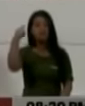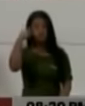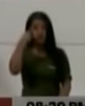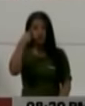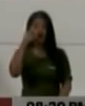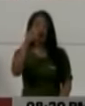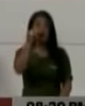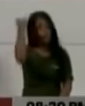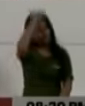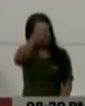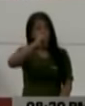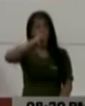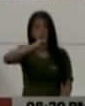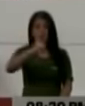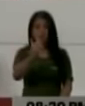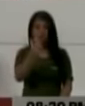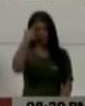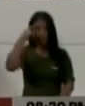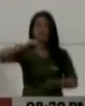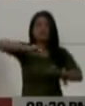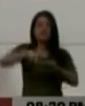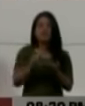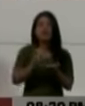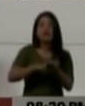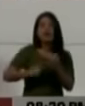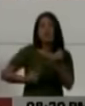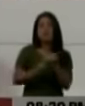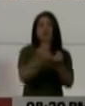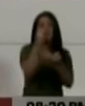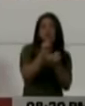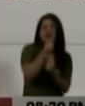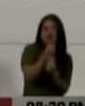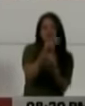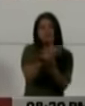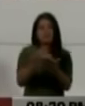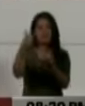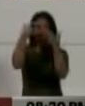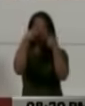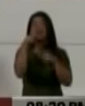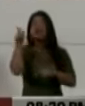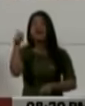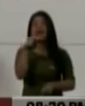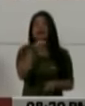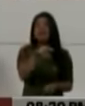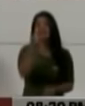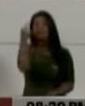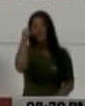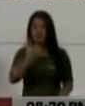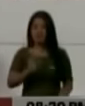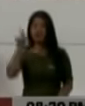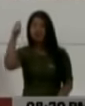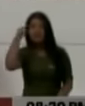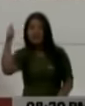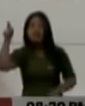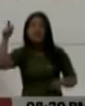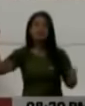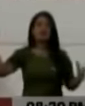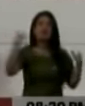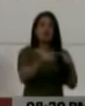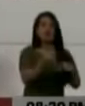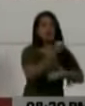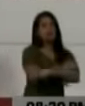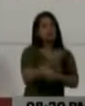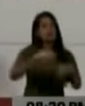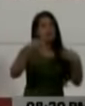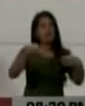Velasco firmó el decreto Carmona. Él sabe porque se reunía constantemente con la derecha. De todo